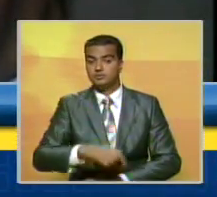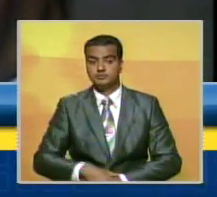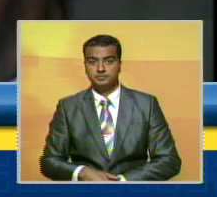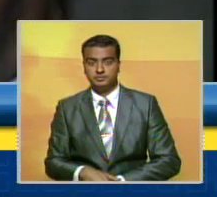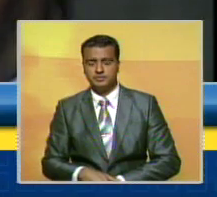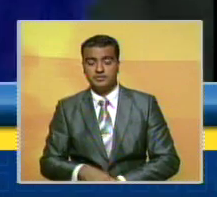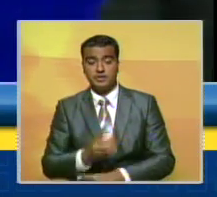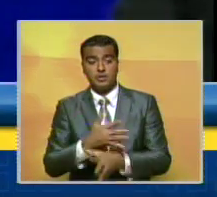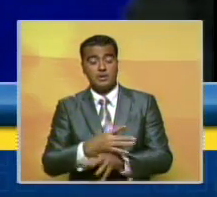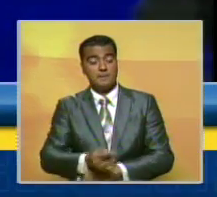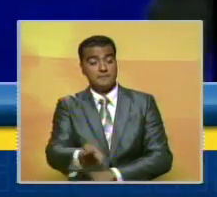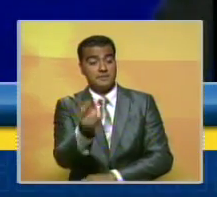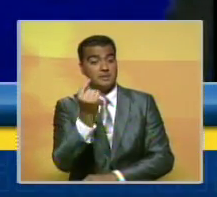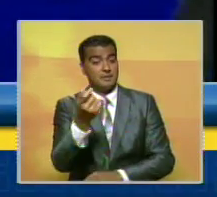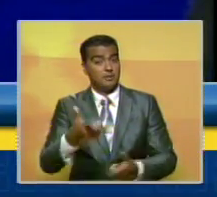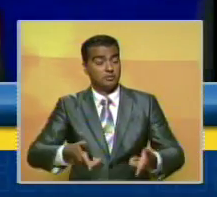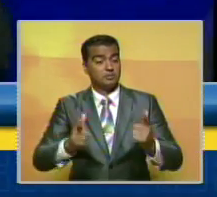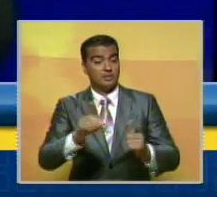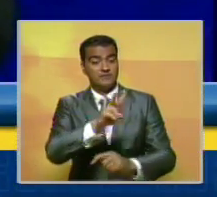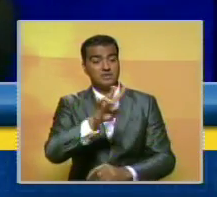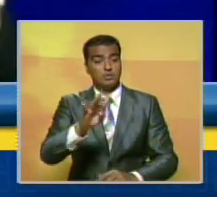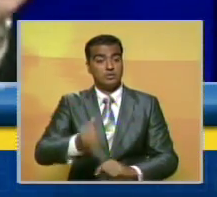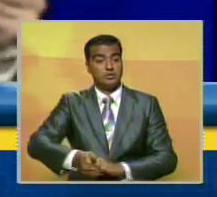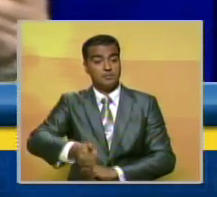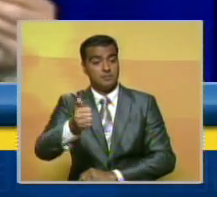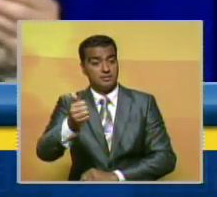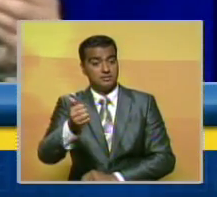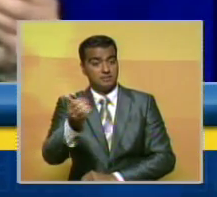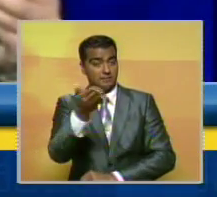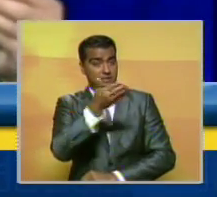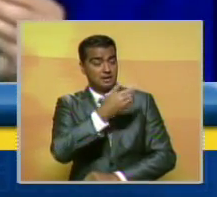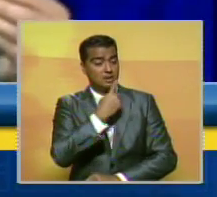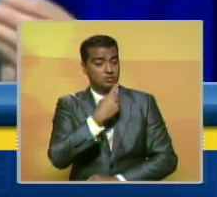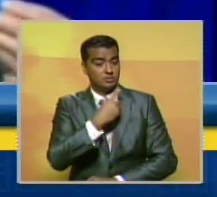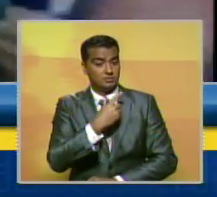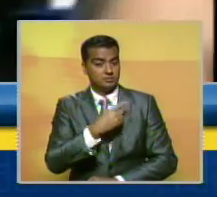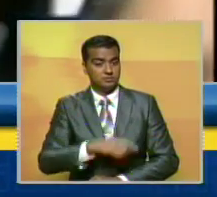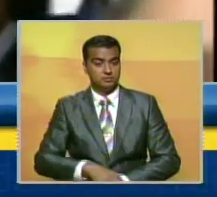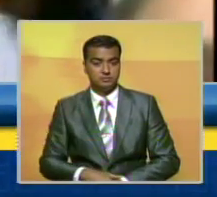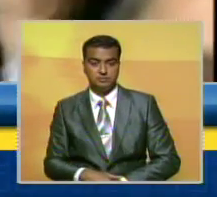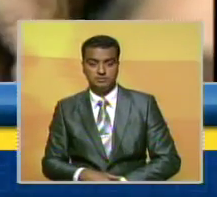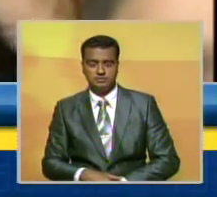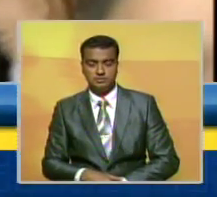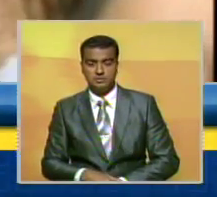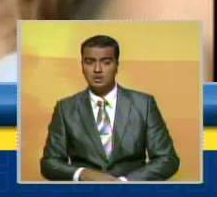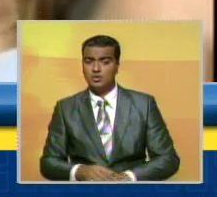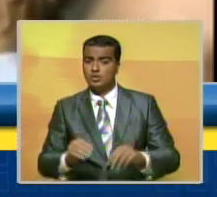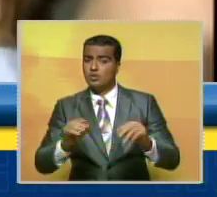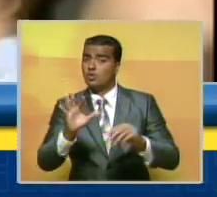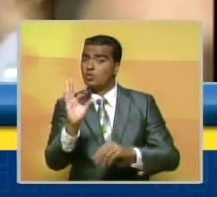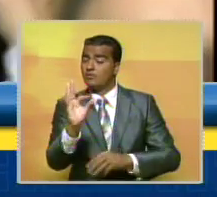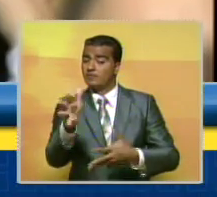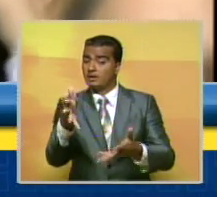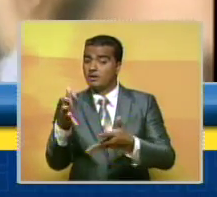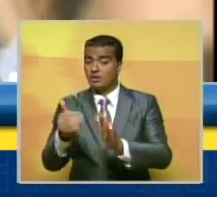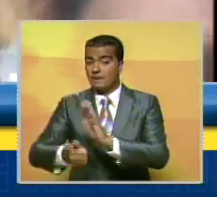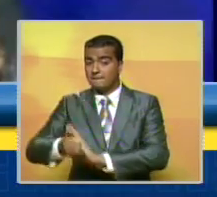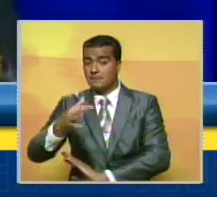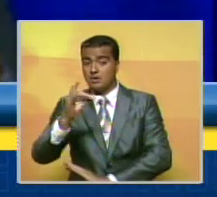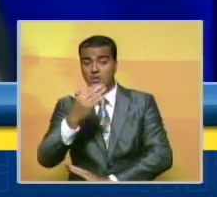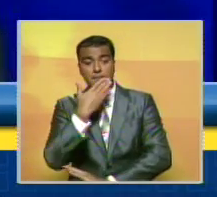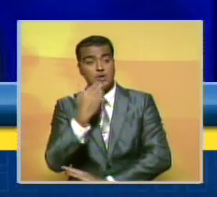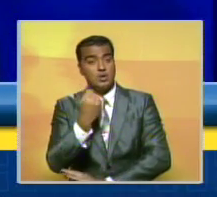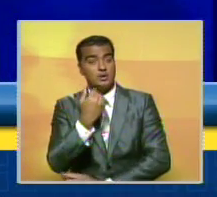por primera vez con 24 selecciones, 8 más que en el último formato, y avanzarán los 9 ganadores de grupo, los 9 segundos y el